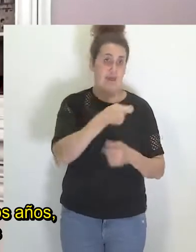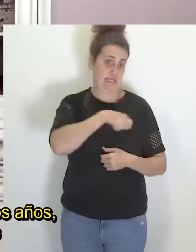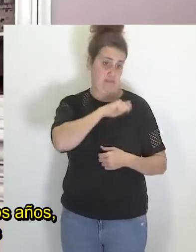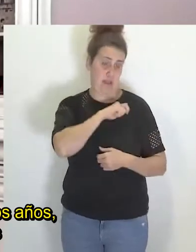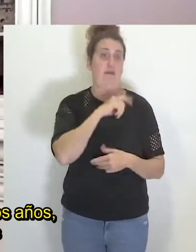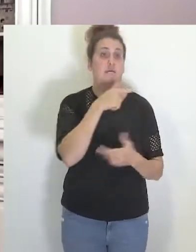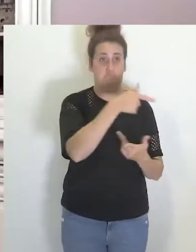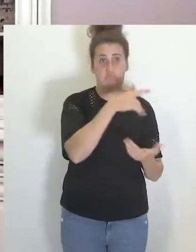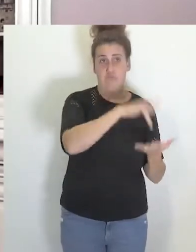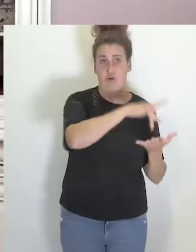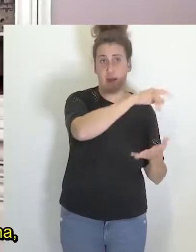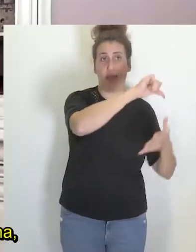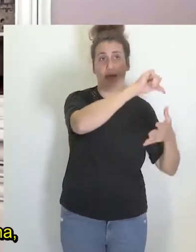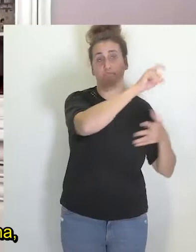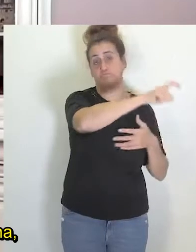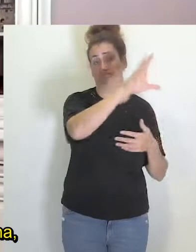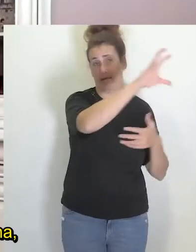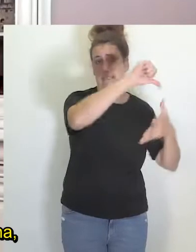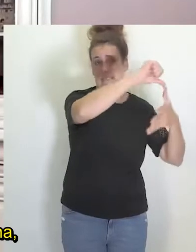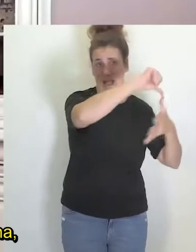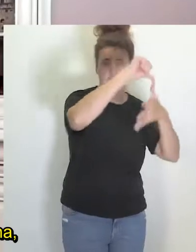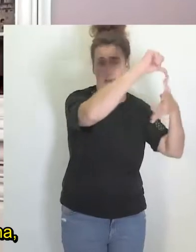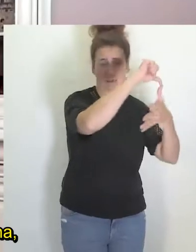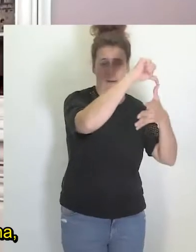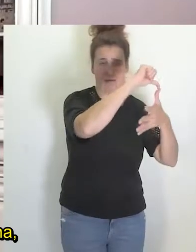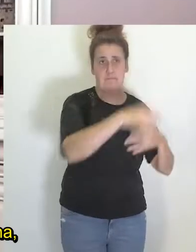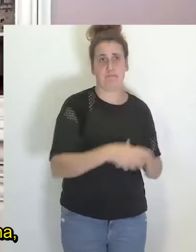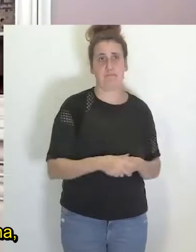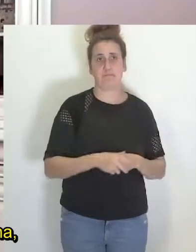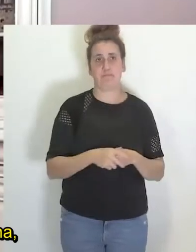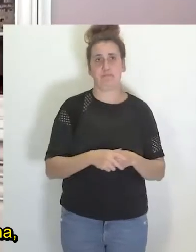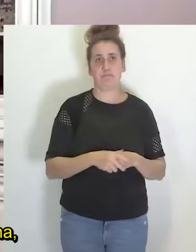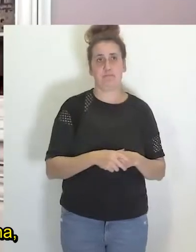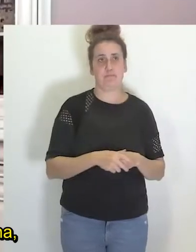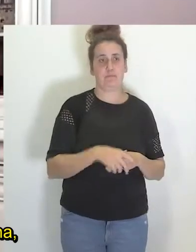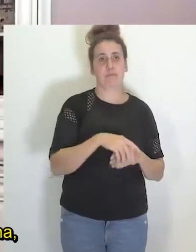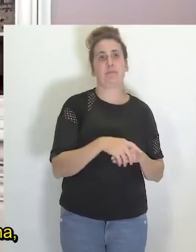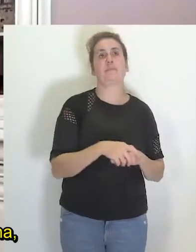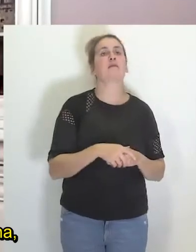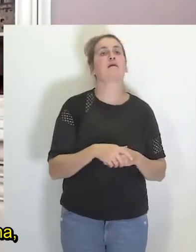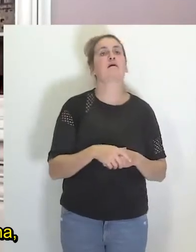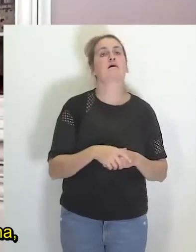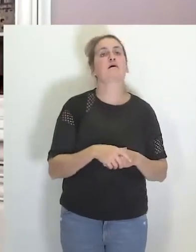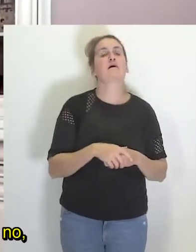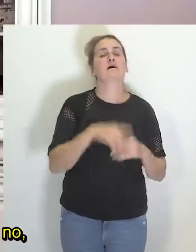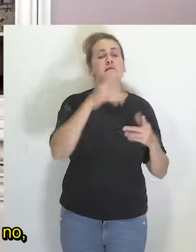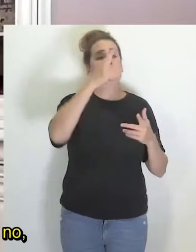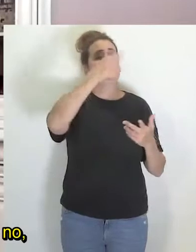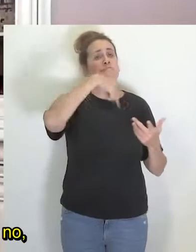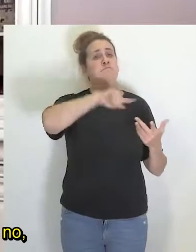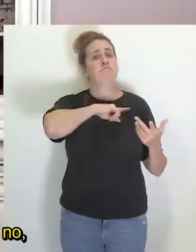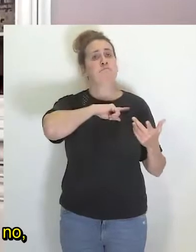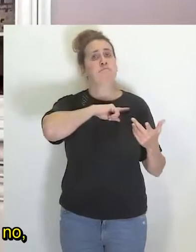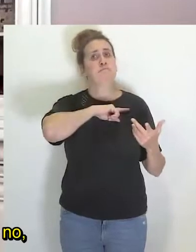por parte de los españoles en países de América, en América y en países de América Latina, y lo que otros